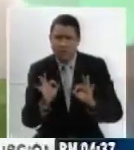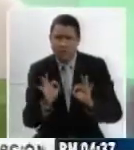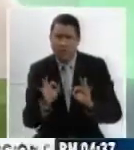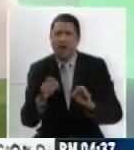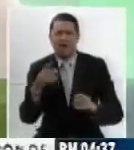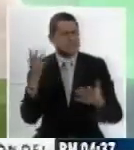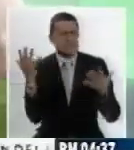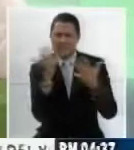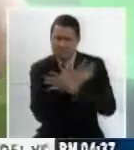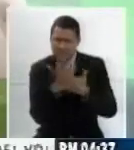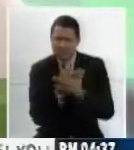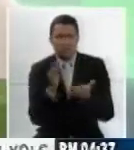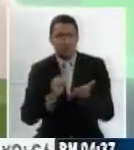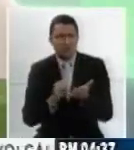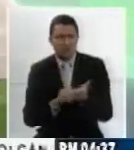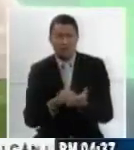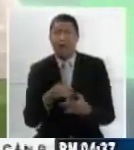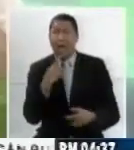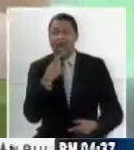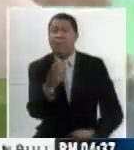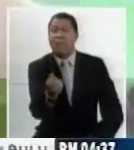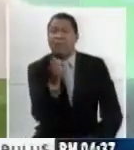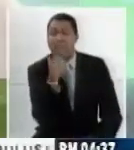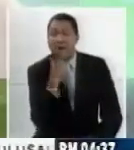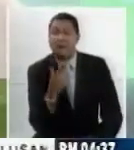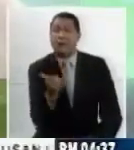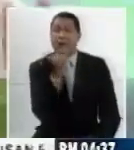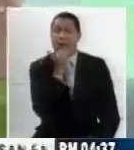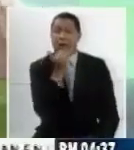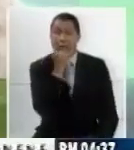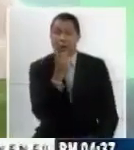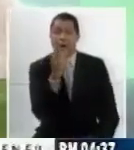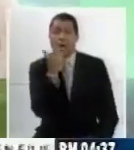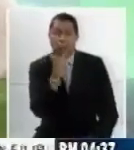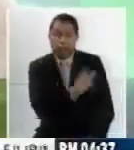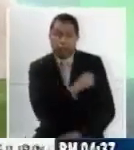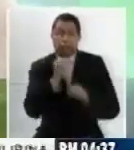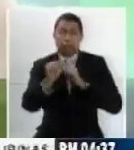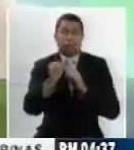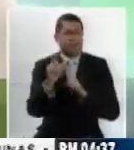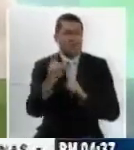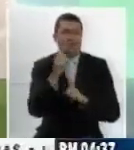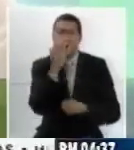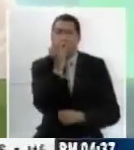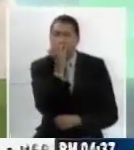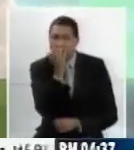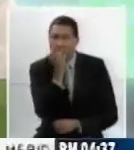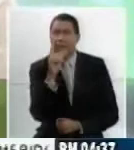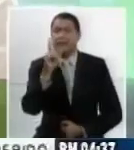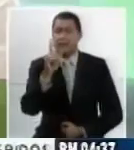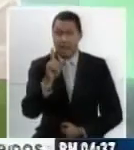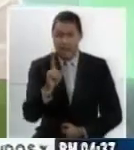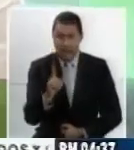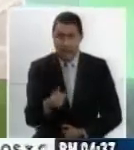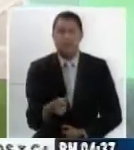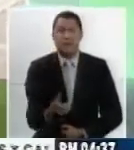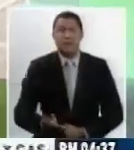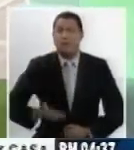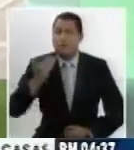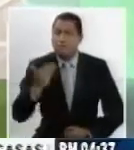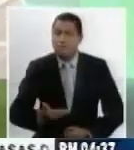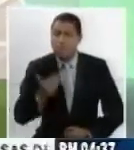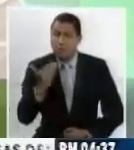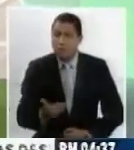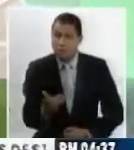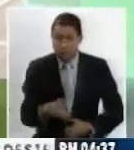se malinterpretan a veces, que se medican a veces, que por error se les colocan antibióticos porque son procesos alérgicos, que inclusive son tan importantes